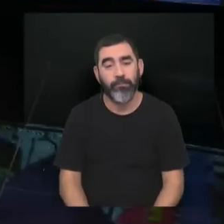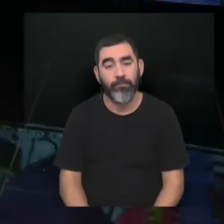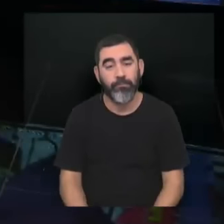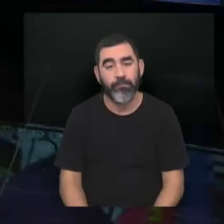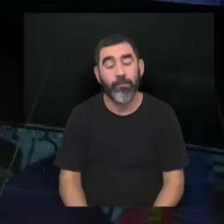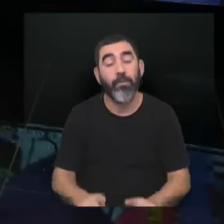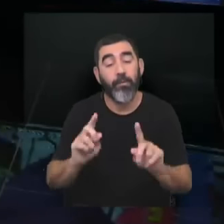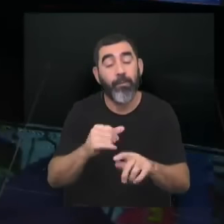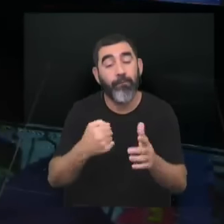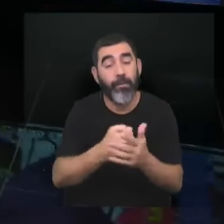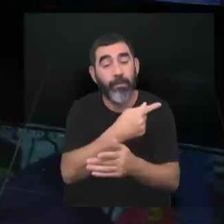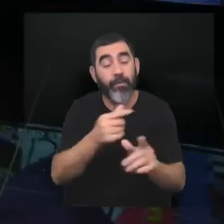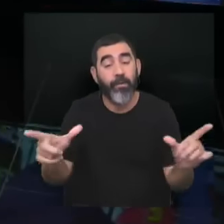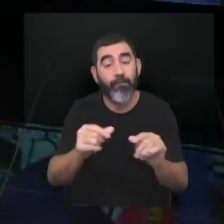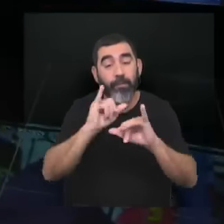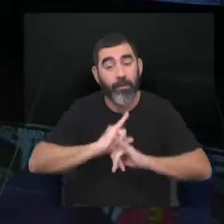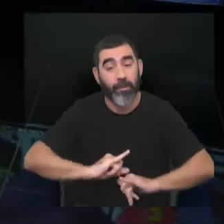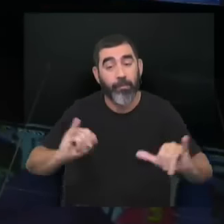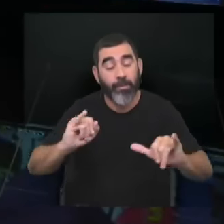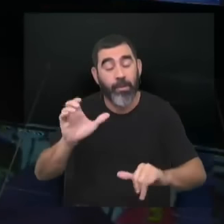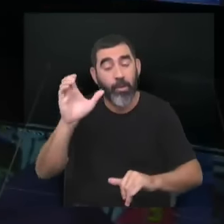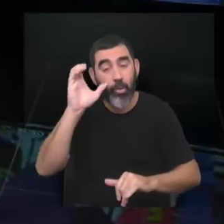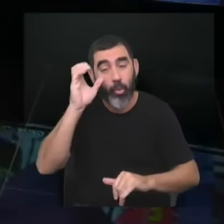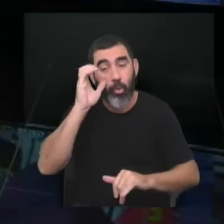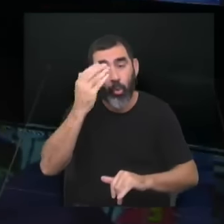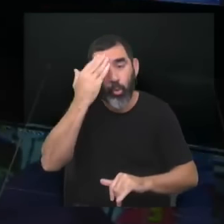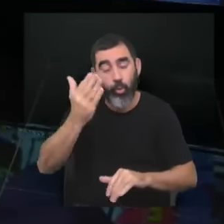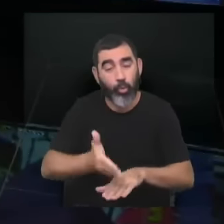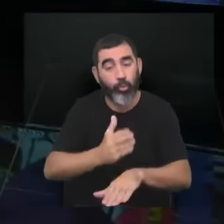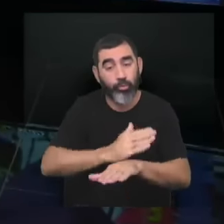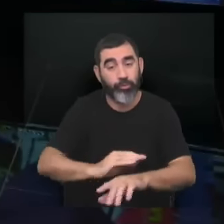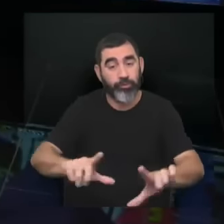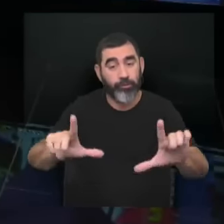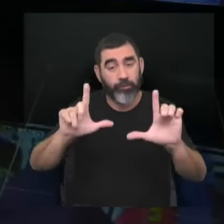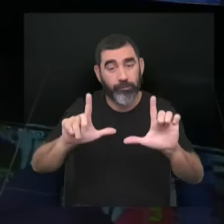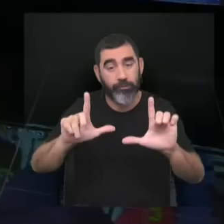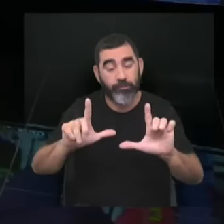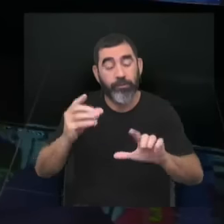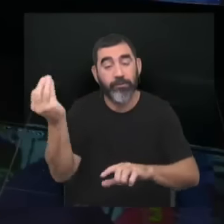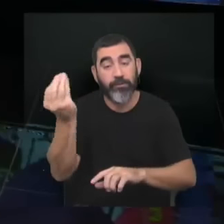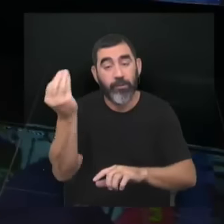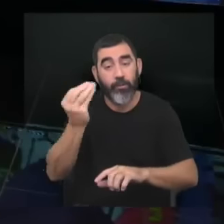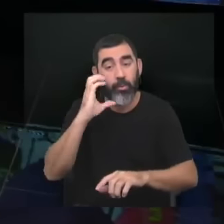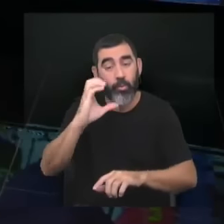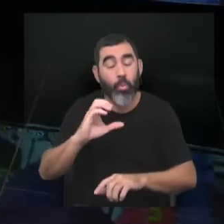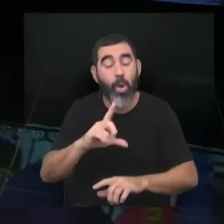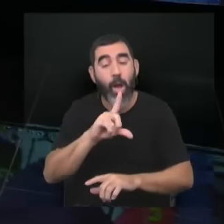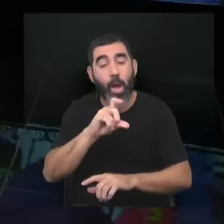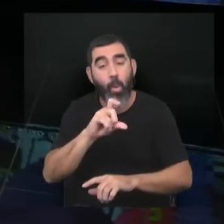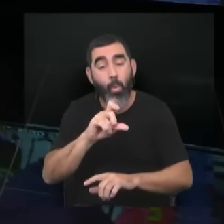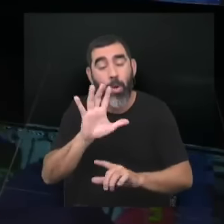también este fin de semana hizo su cierre de campaña la precandidata por el frente amplio Carolina Cos y lo hizo el sábado en el club aguada